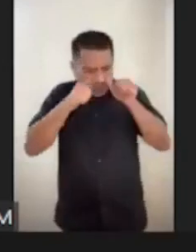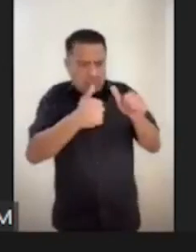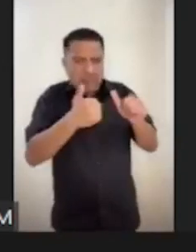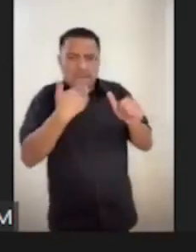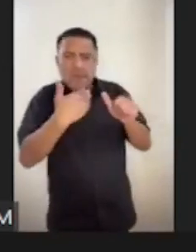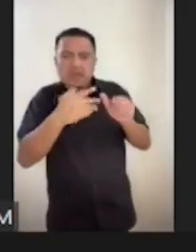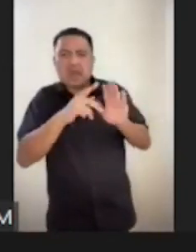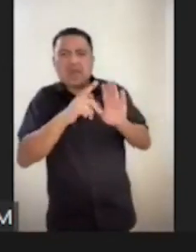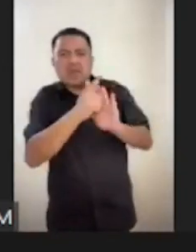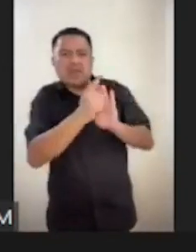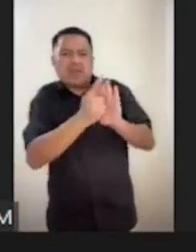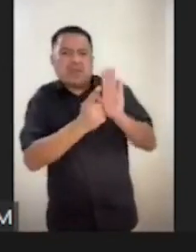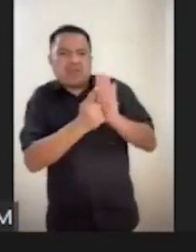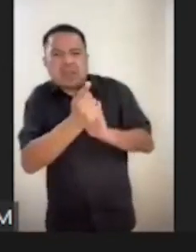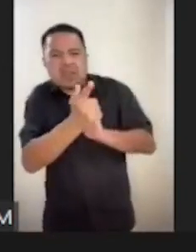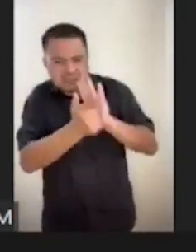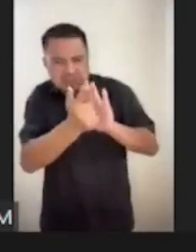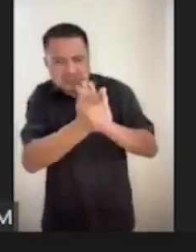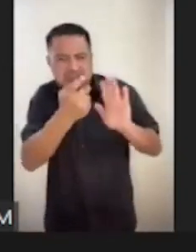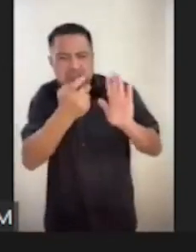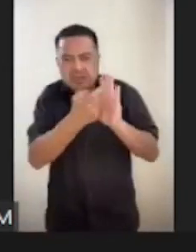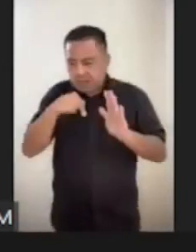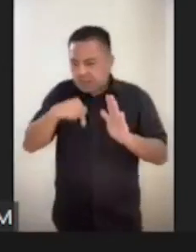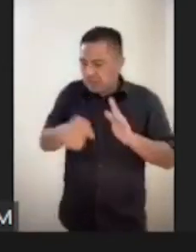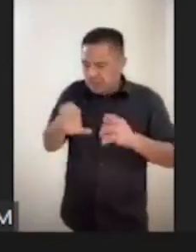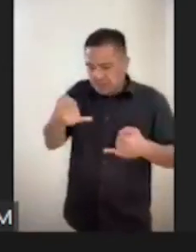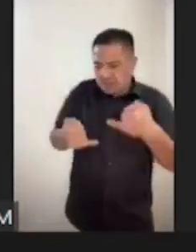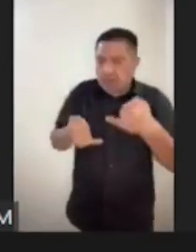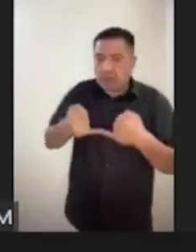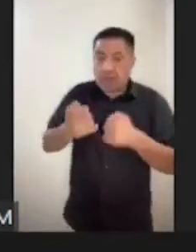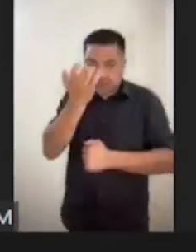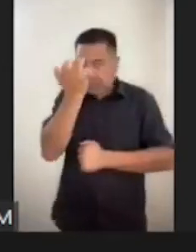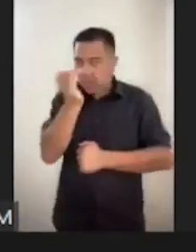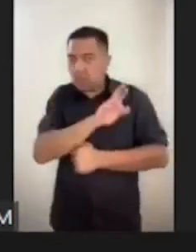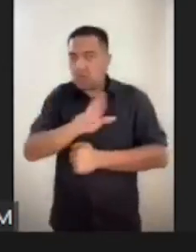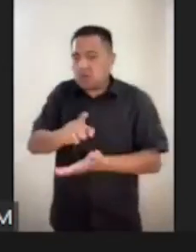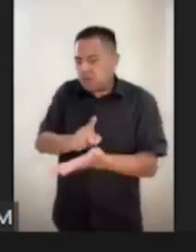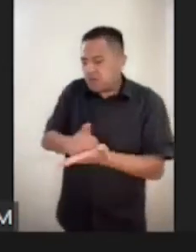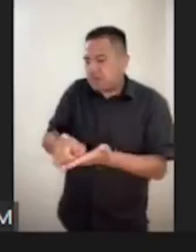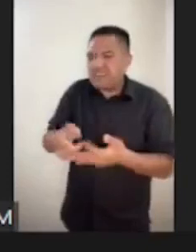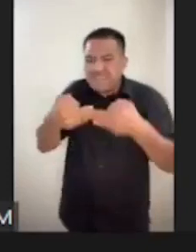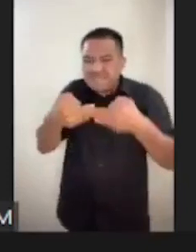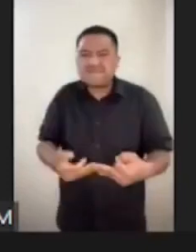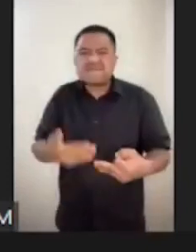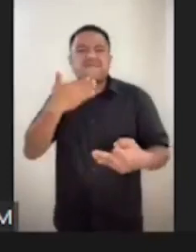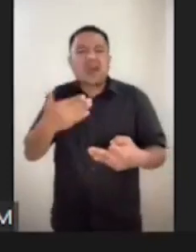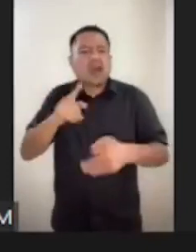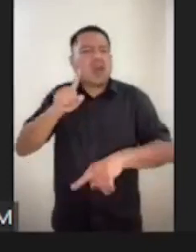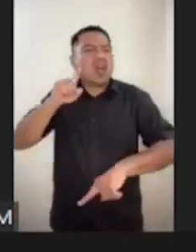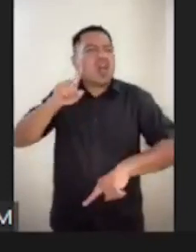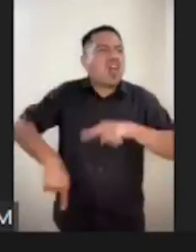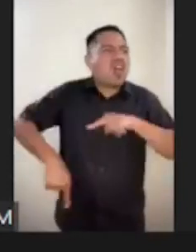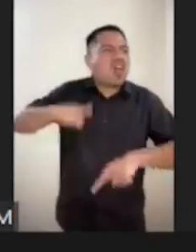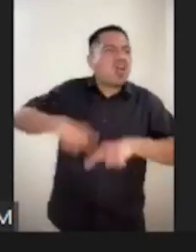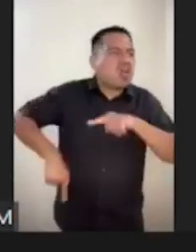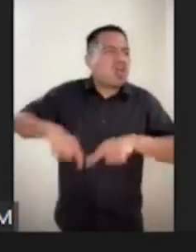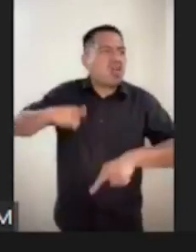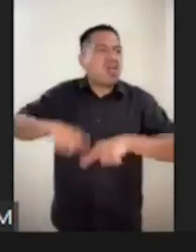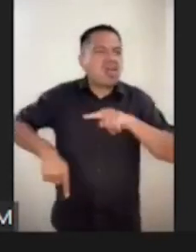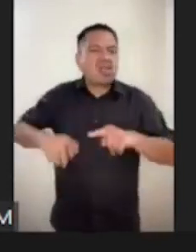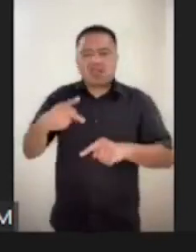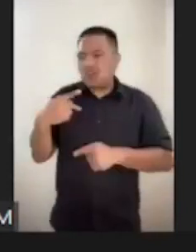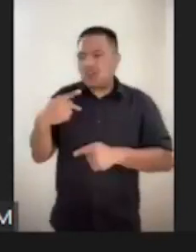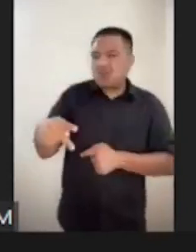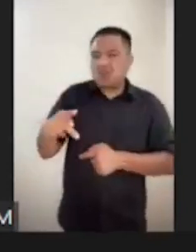casos en este tribunal, reconociendo los derechos efectivamente vulnerados y con todo